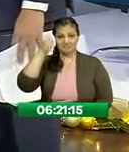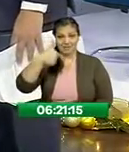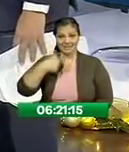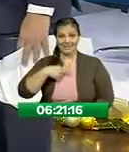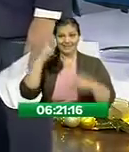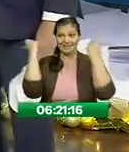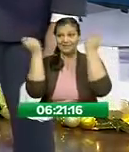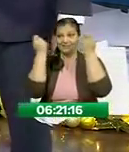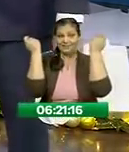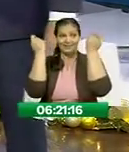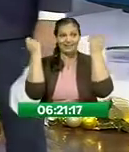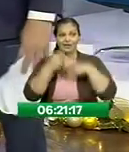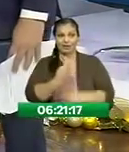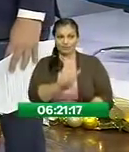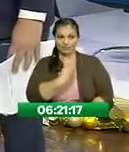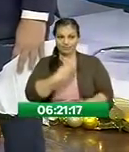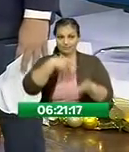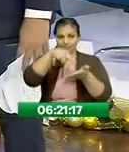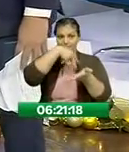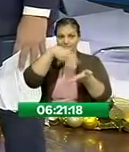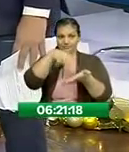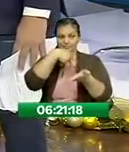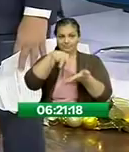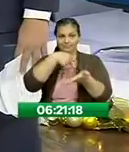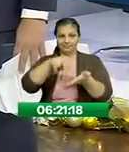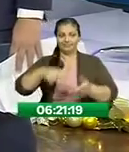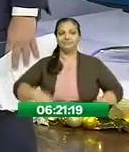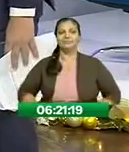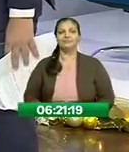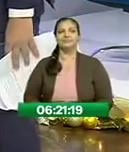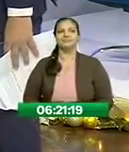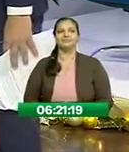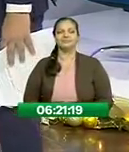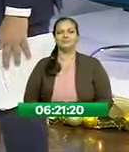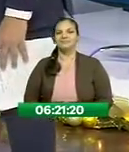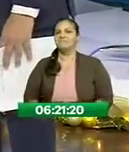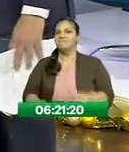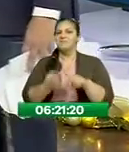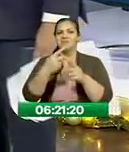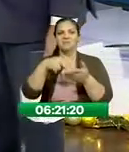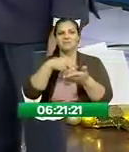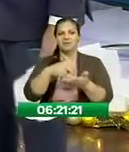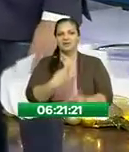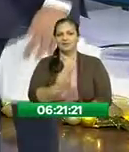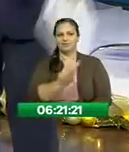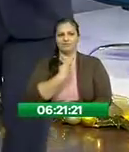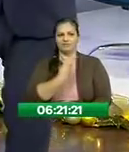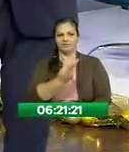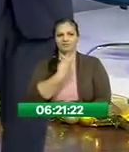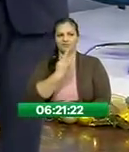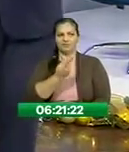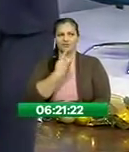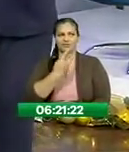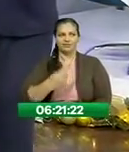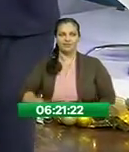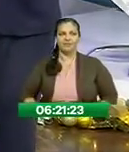romper el baile. Sí. La primera pieza es tuya. Claro, completa. ¿Qué